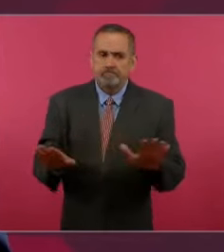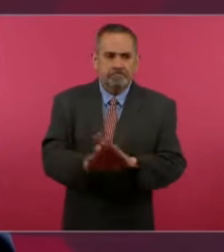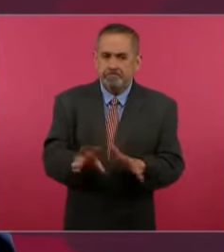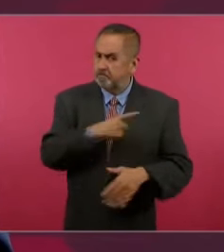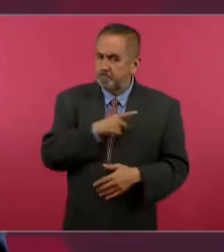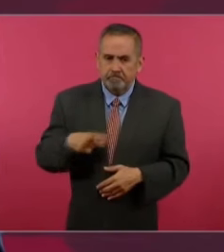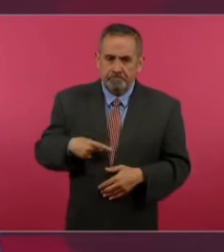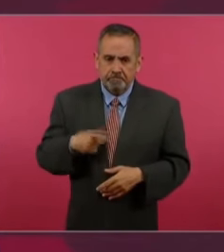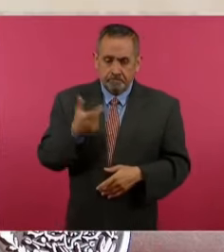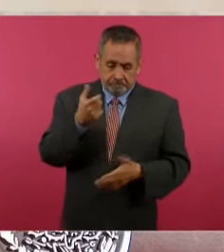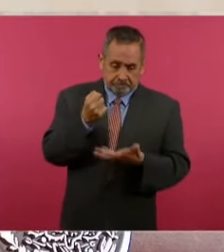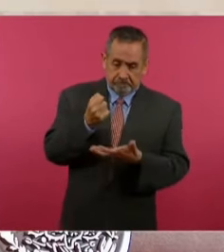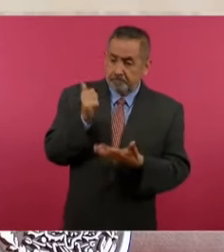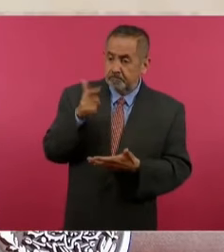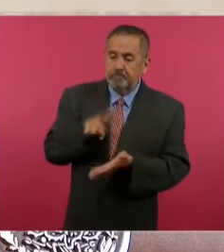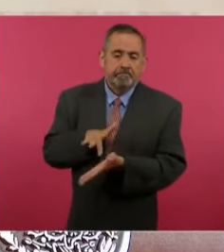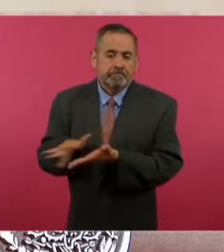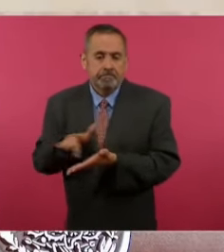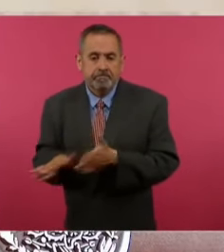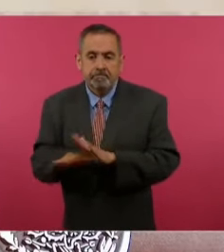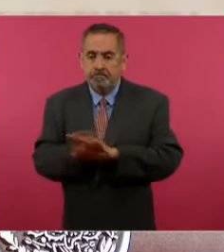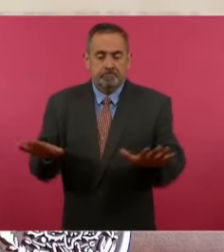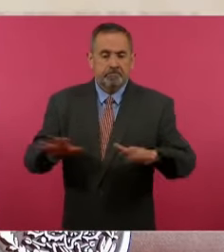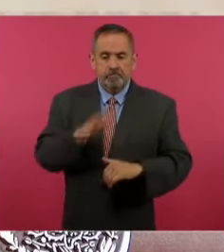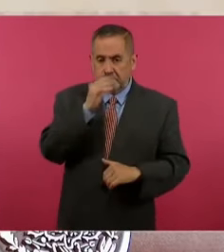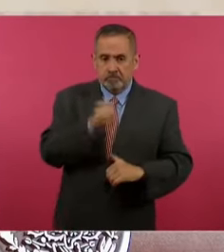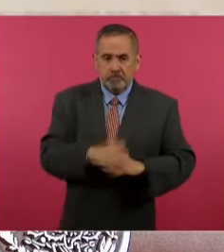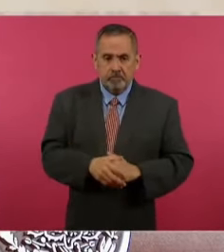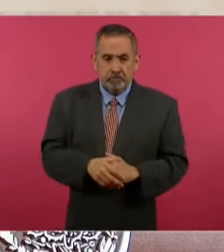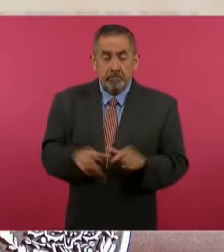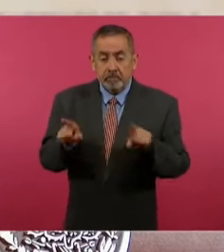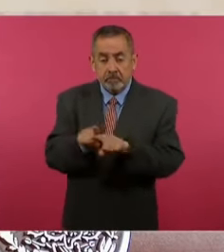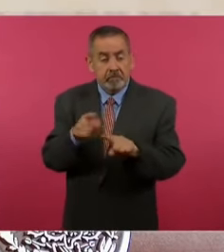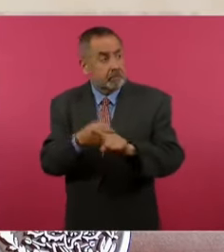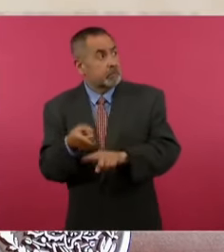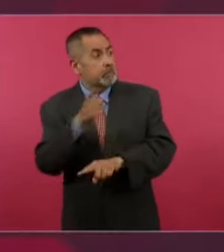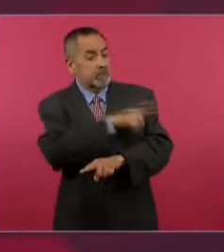recursos públicos. No podemos hacer lo mismo